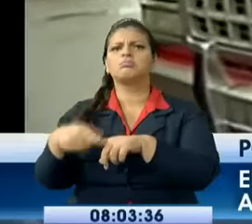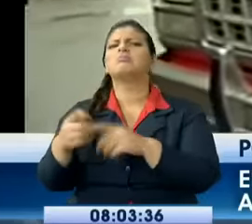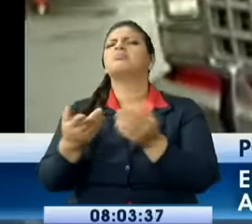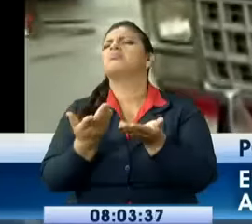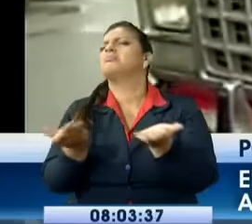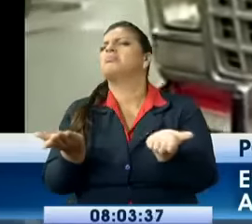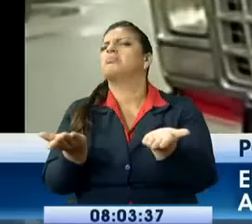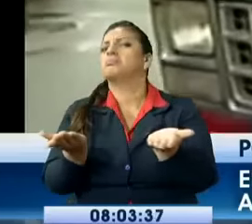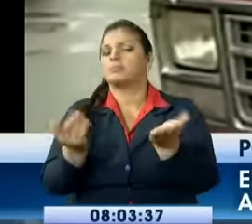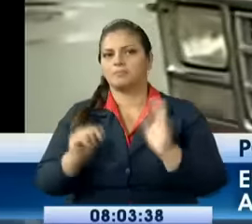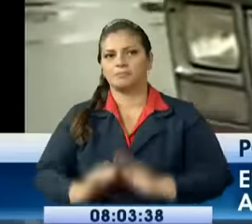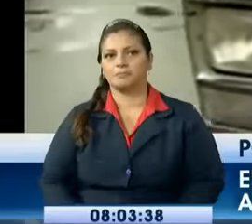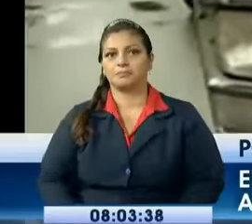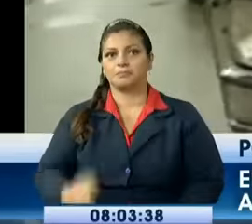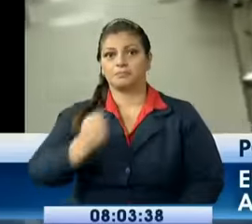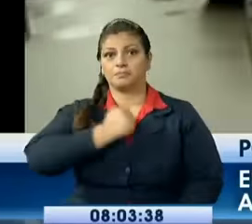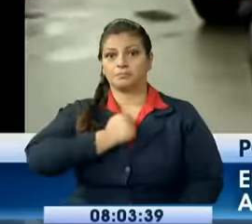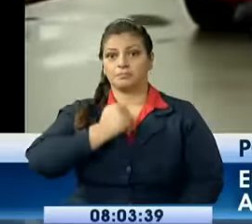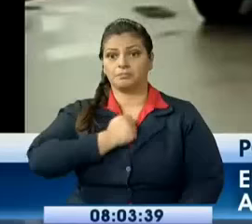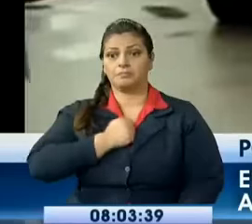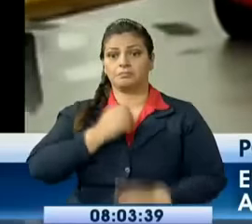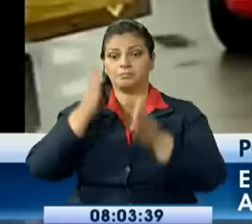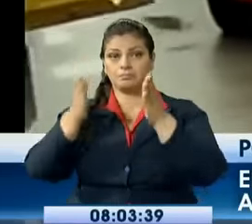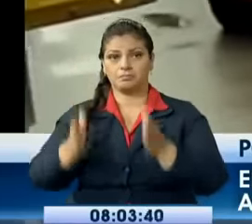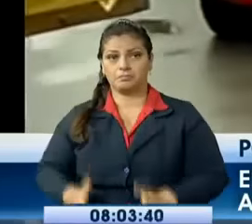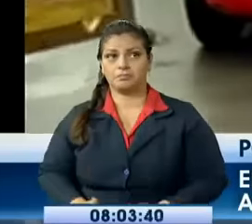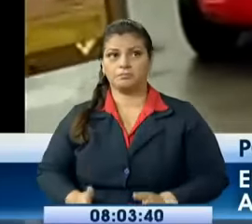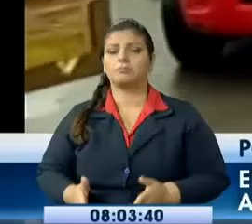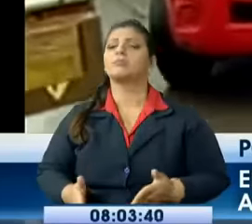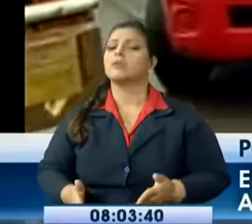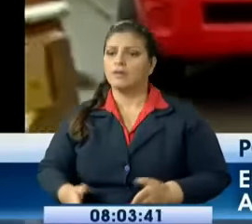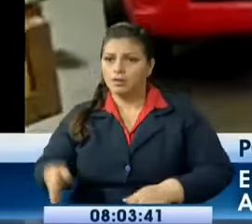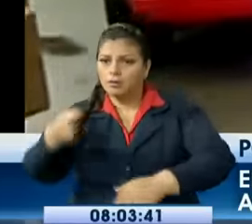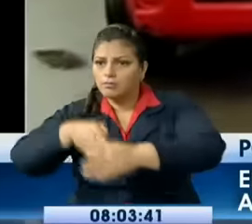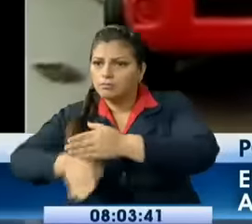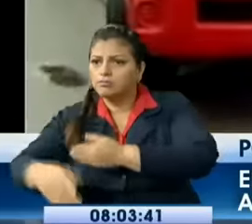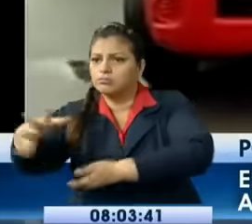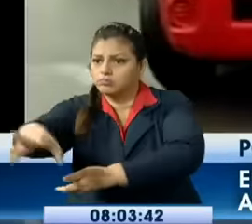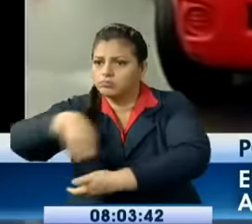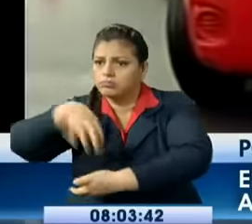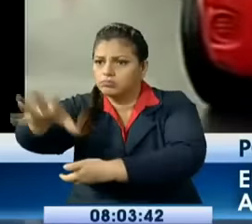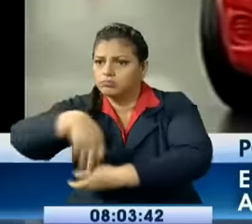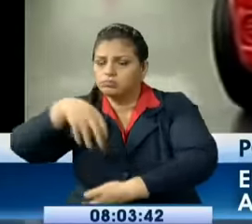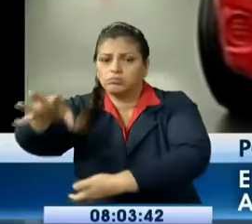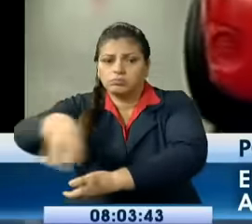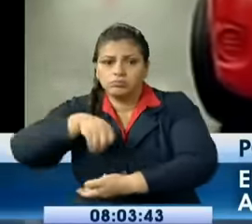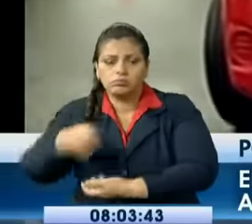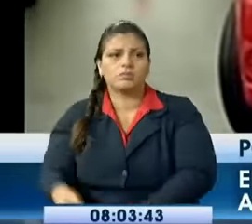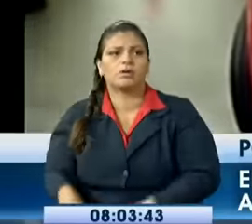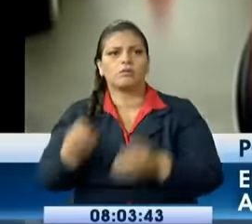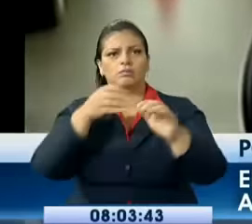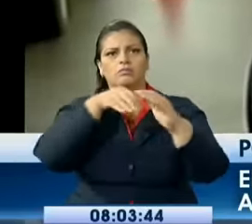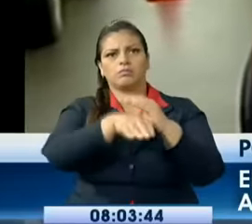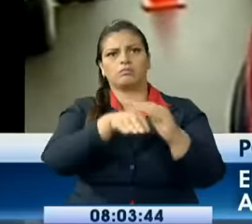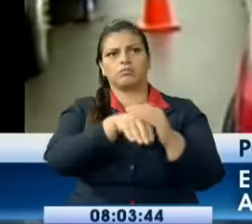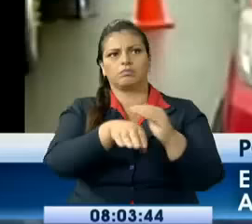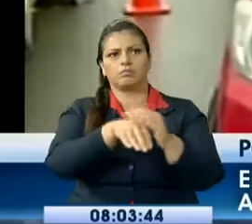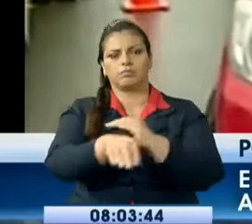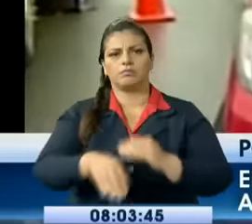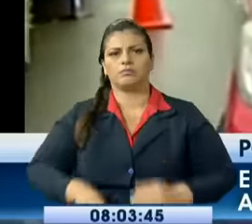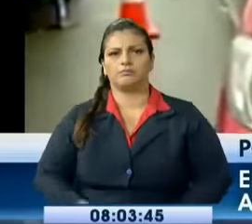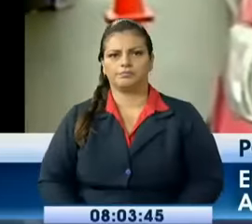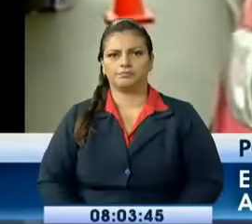que los propietarios de los locales comerciales accedan a ese salvoconducto para ingresar inmediatamente. Apenas